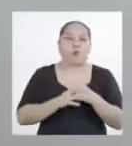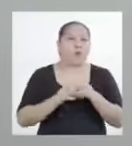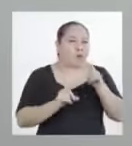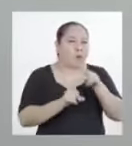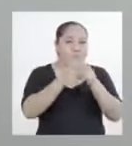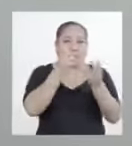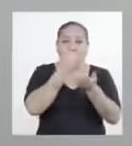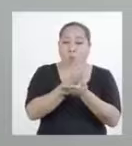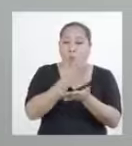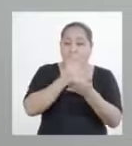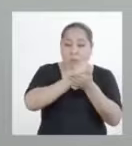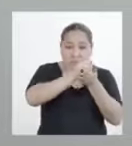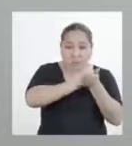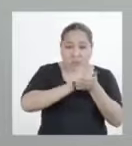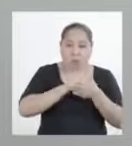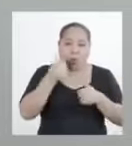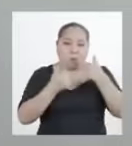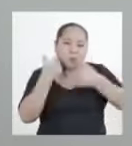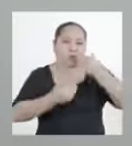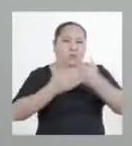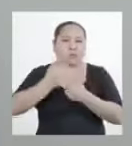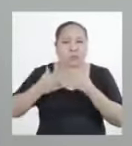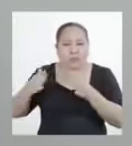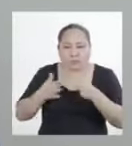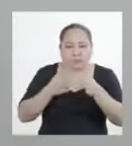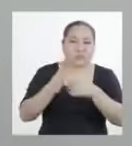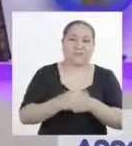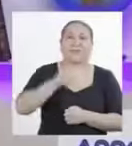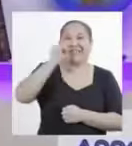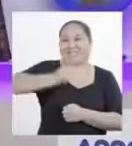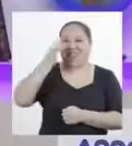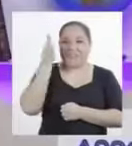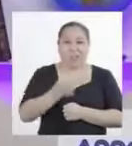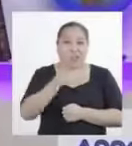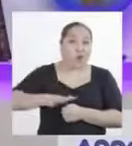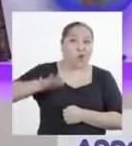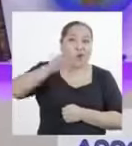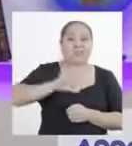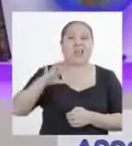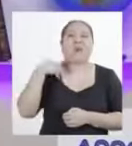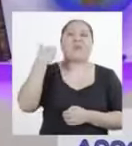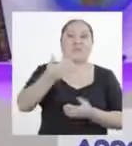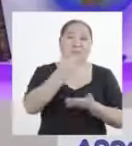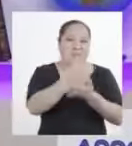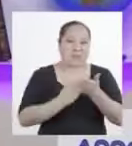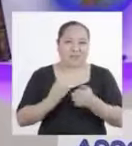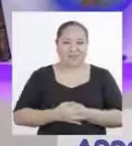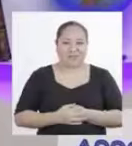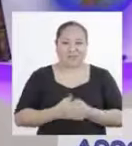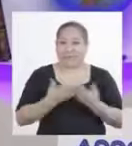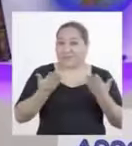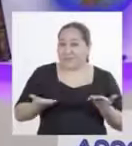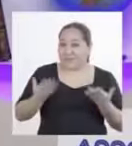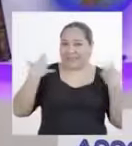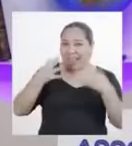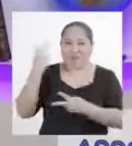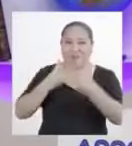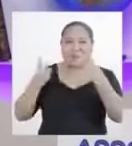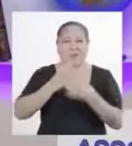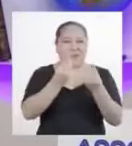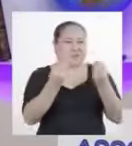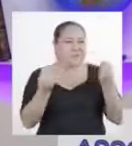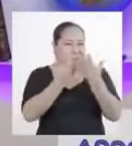produce un buen texto Cuáles son los procesos y toda su ruta Es verdad, todo esto en el siguiente bloque Así